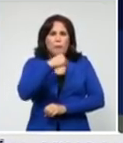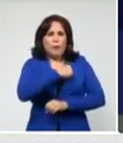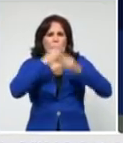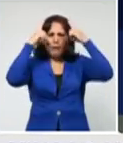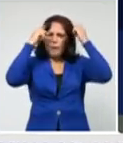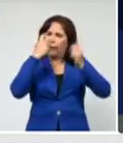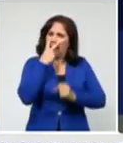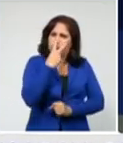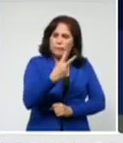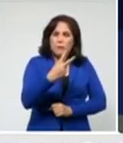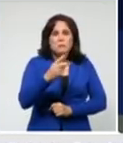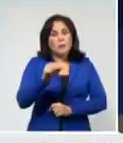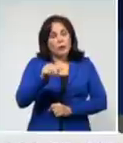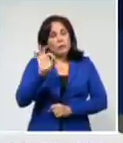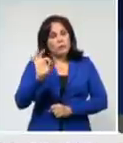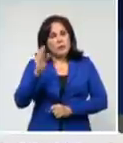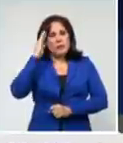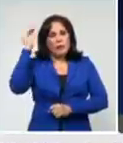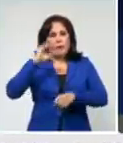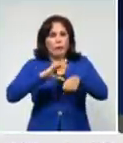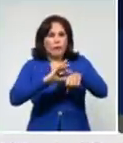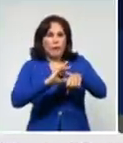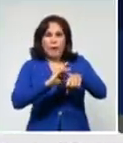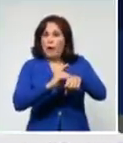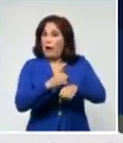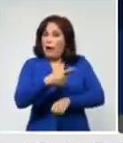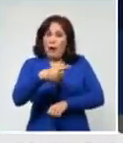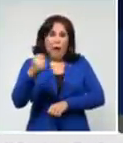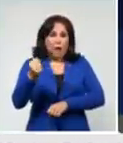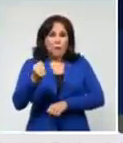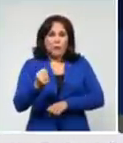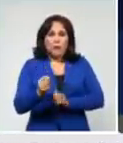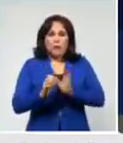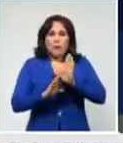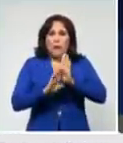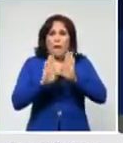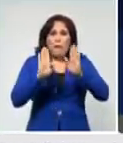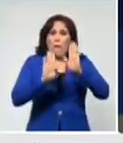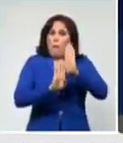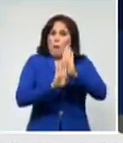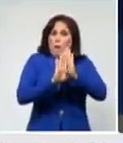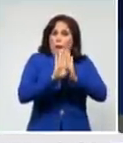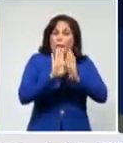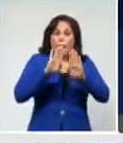realmente es una enfermedad que tiene estas complicaciones y que es por lo que nosotros